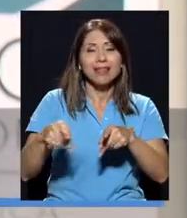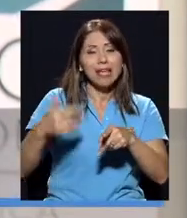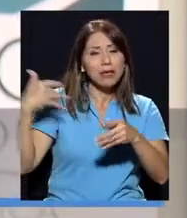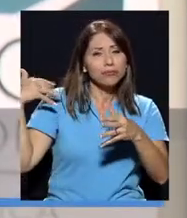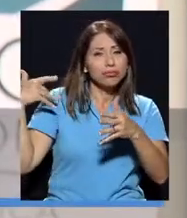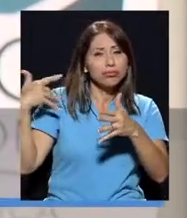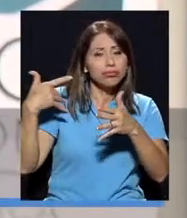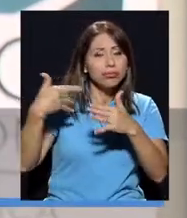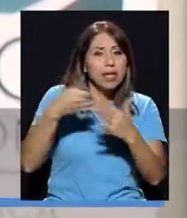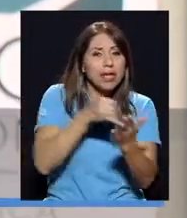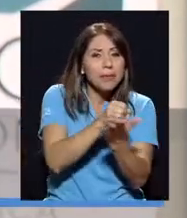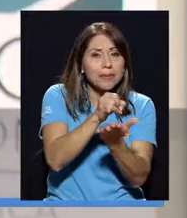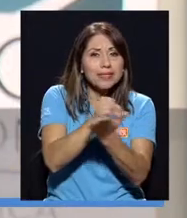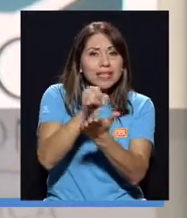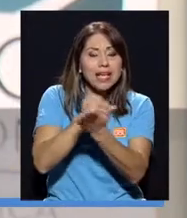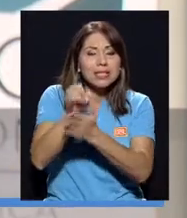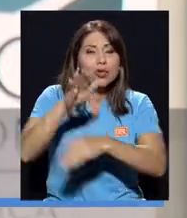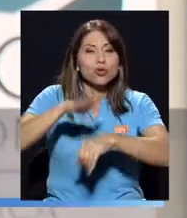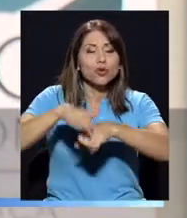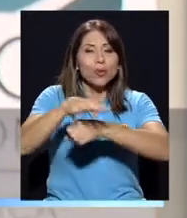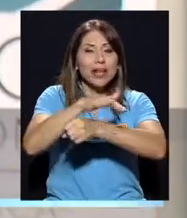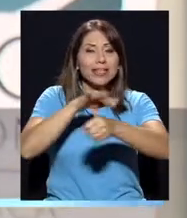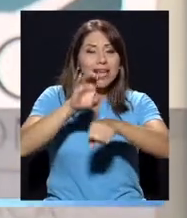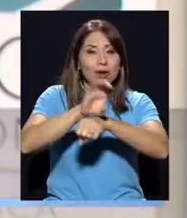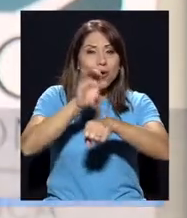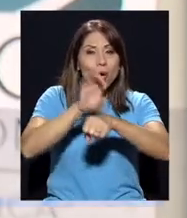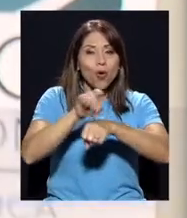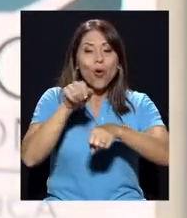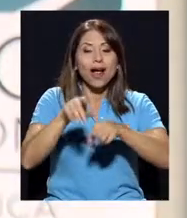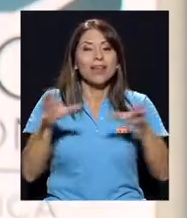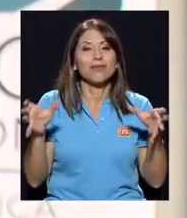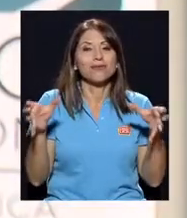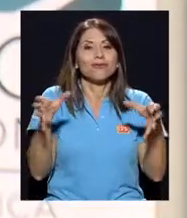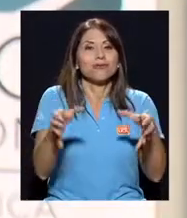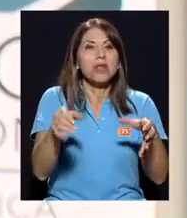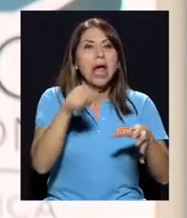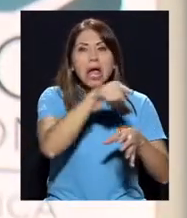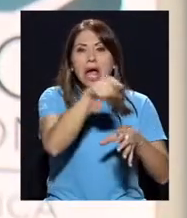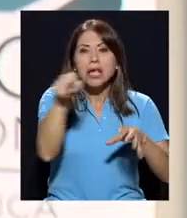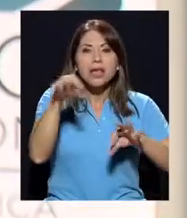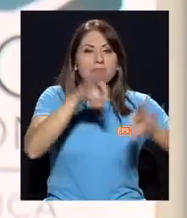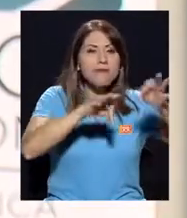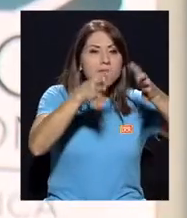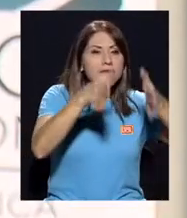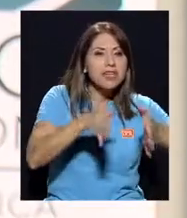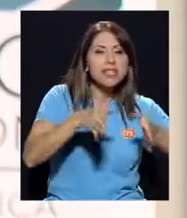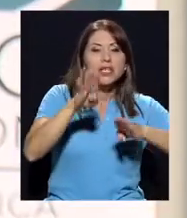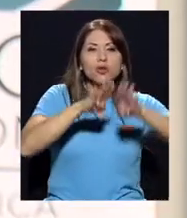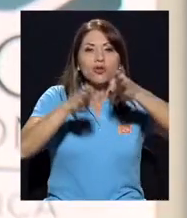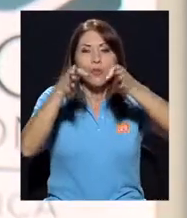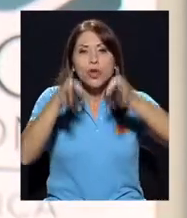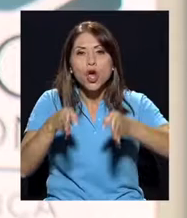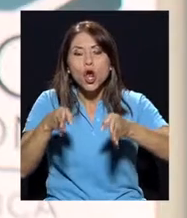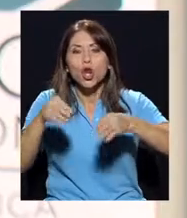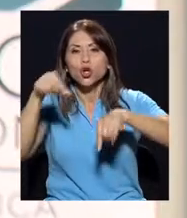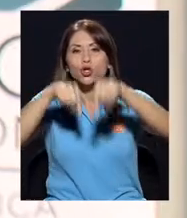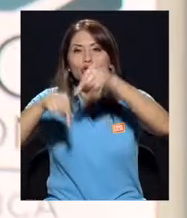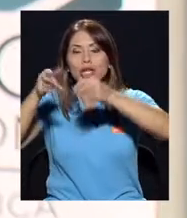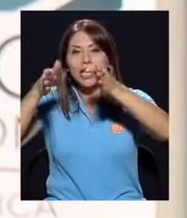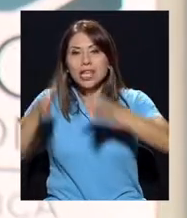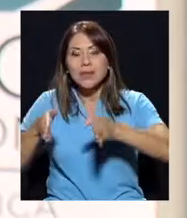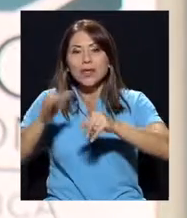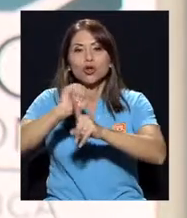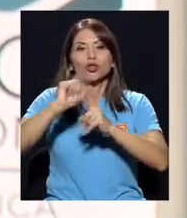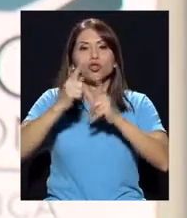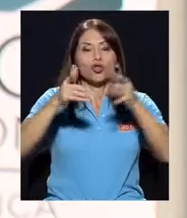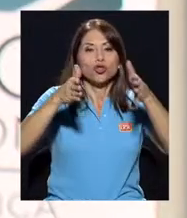con la investigación alrededor de la Isla del Coco. Tenemos aquí físicos, biólogos, químicos, tenemos sociólogos